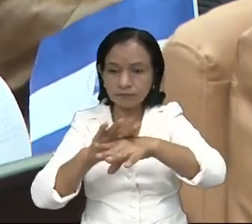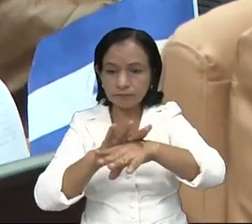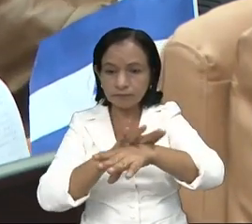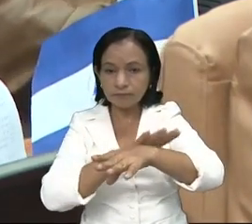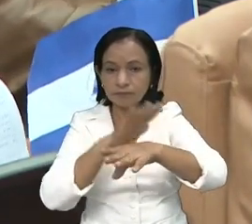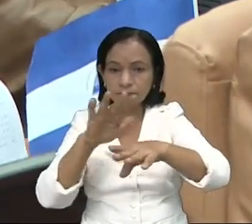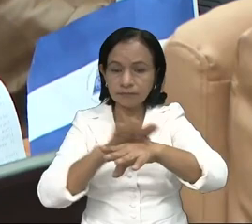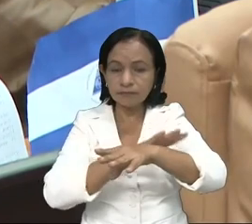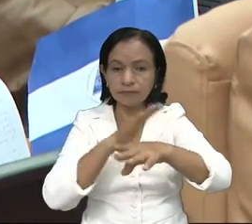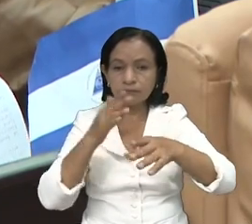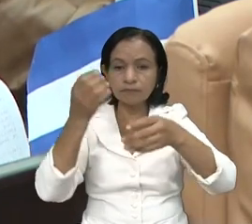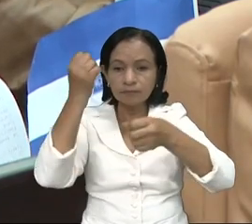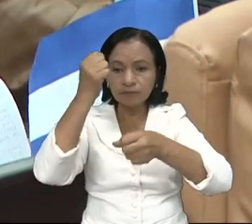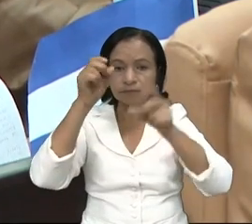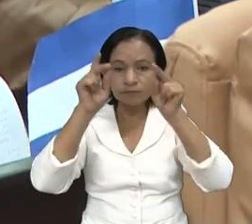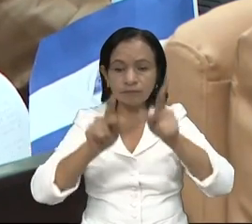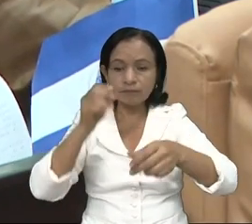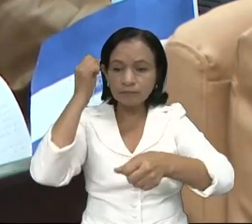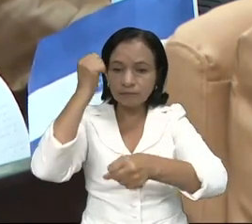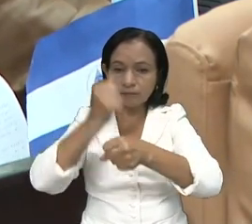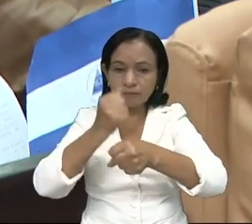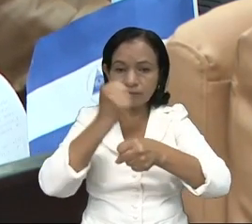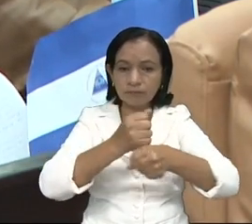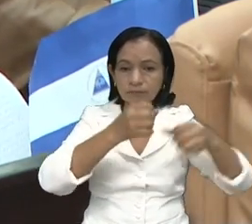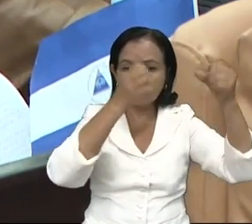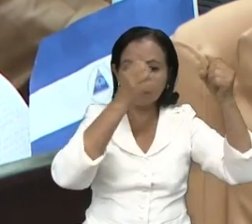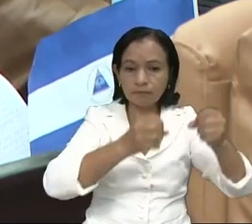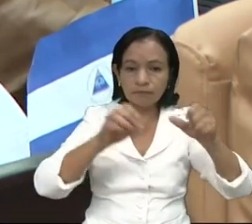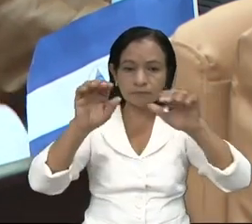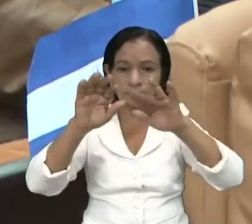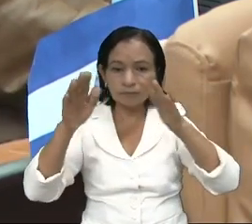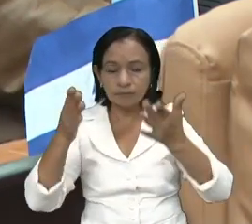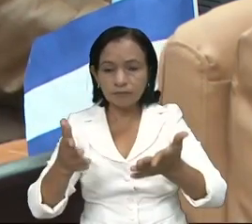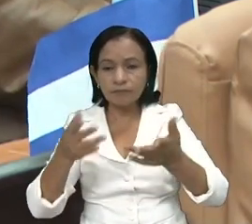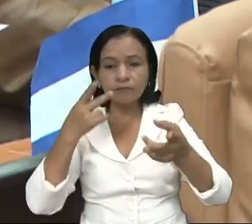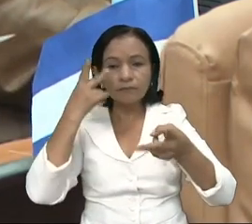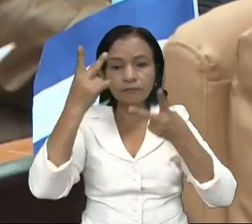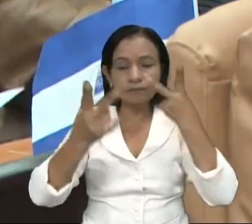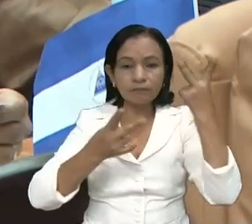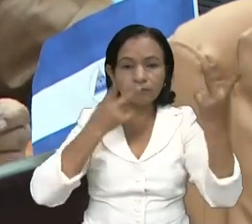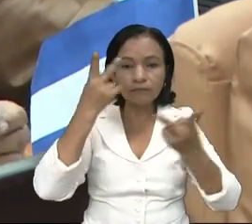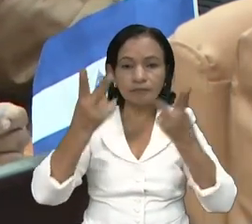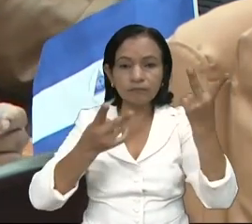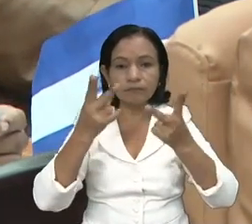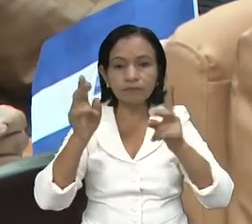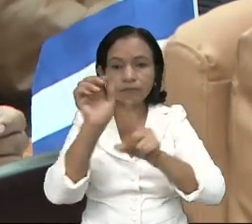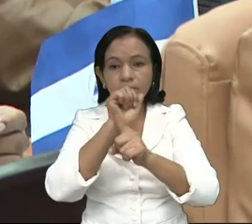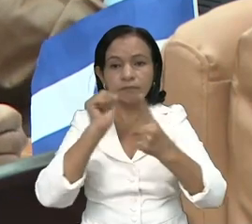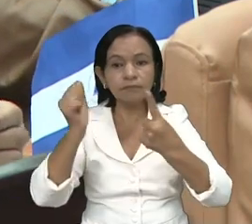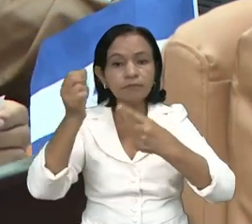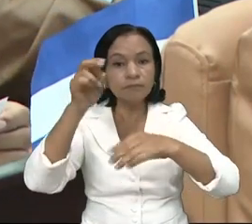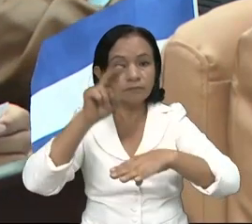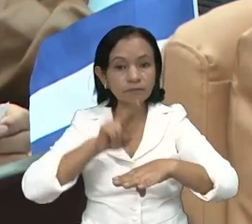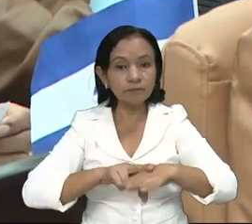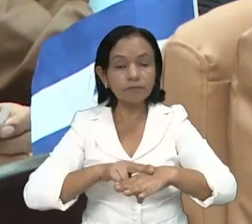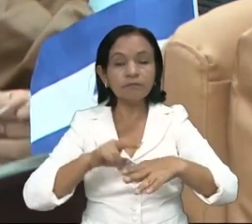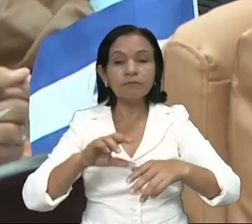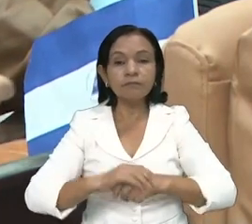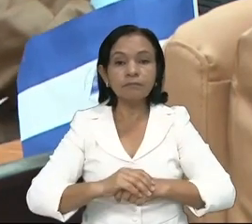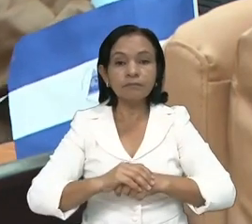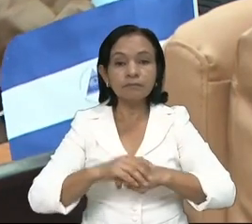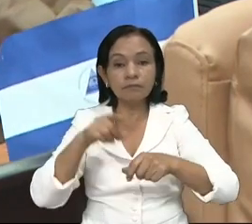sensibilización a trabajadores, trabajadoras y al personal que visitan el Parlamento.